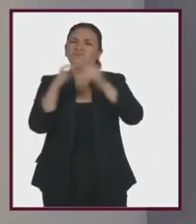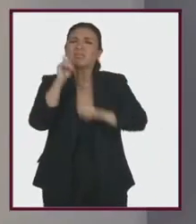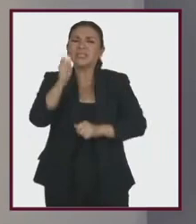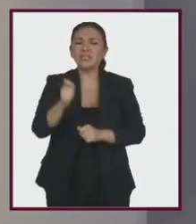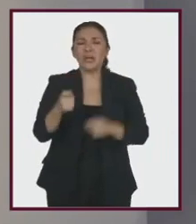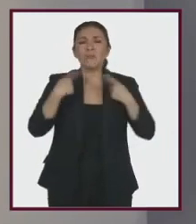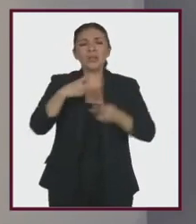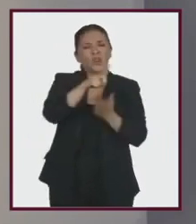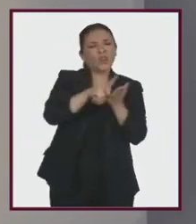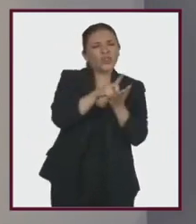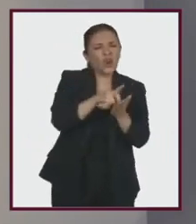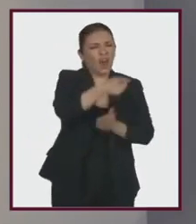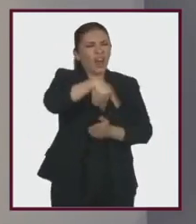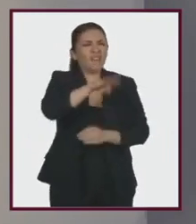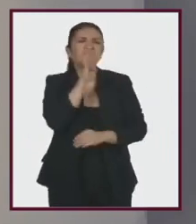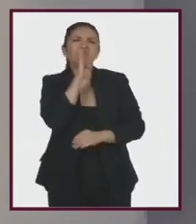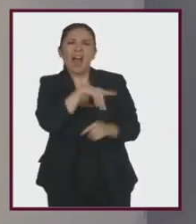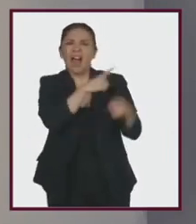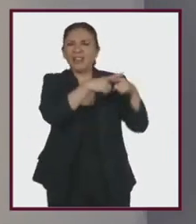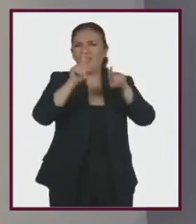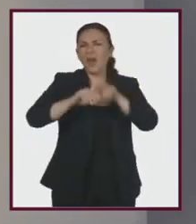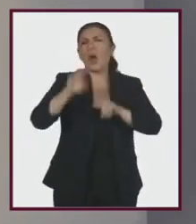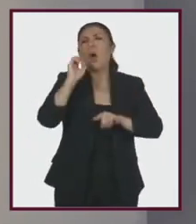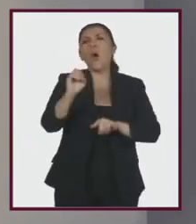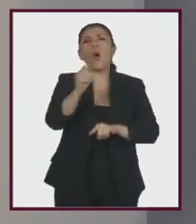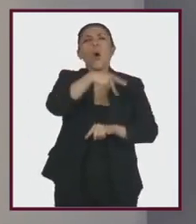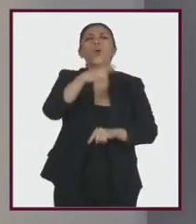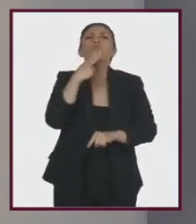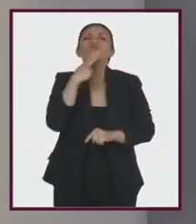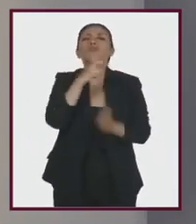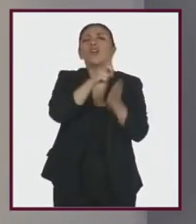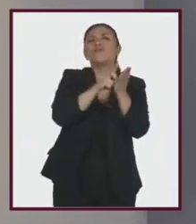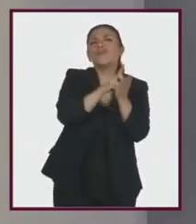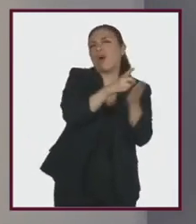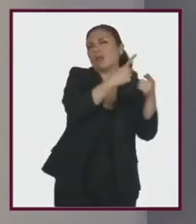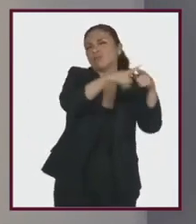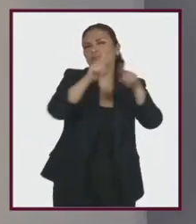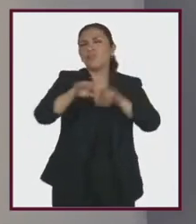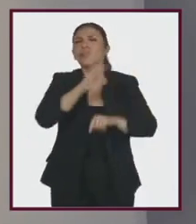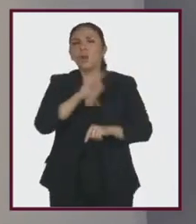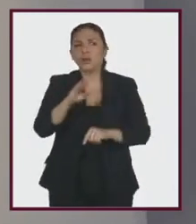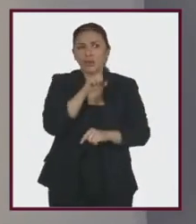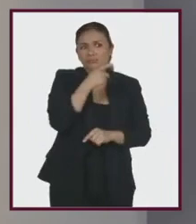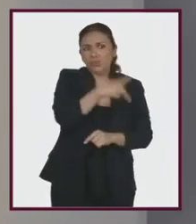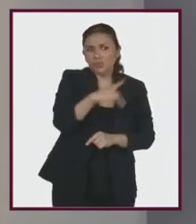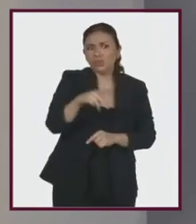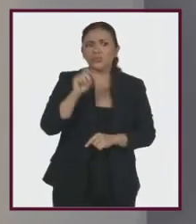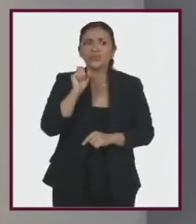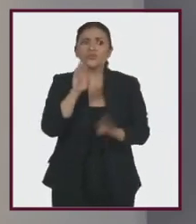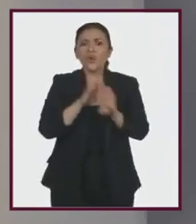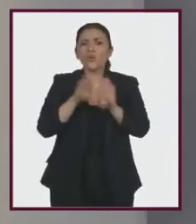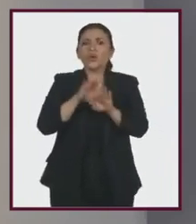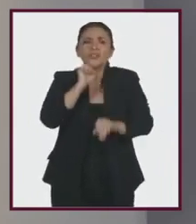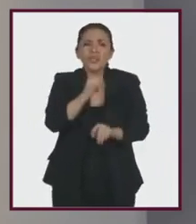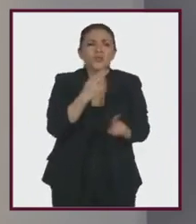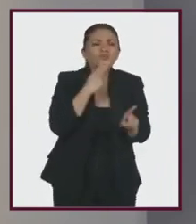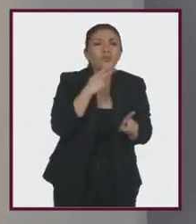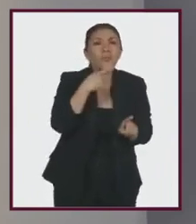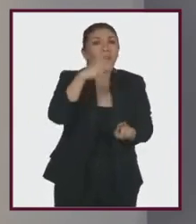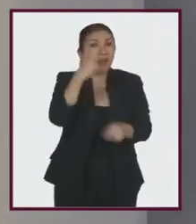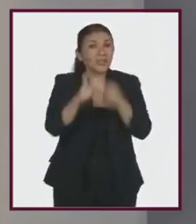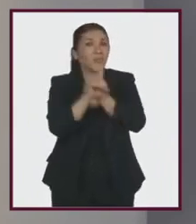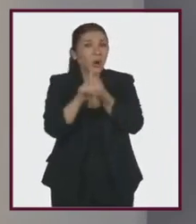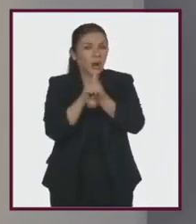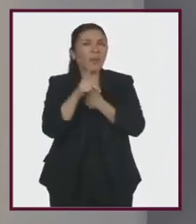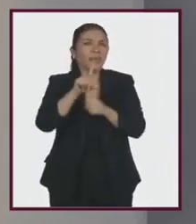los drogadictos por justamente las personas que utilizan alguna sustancia y que pueden tener o no un consumo, pero eso problemático, por eso lo vamos